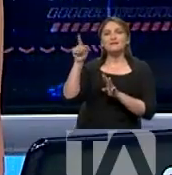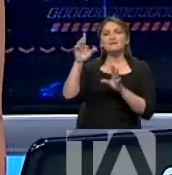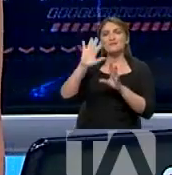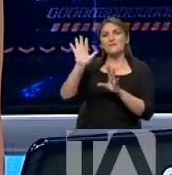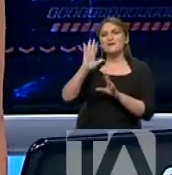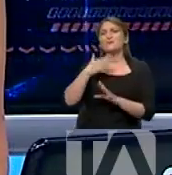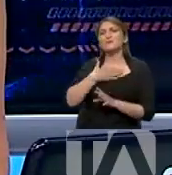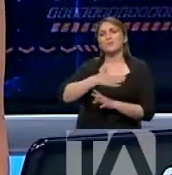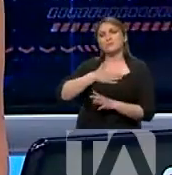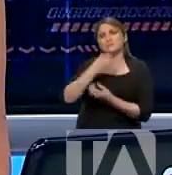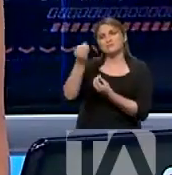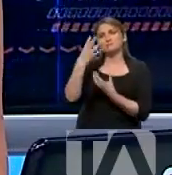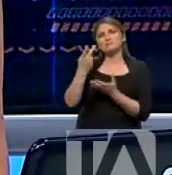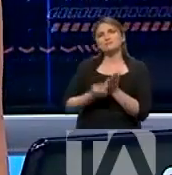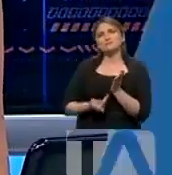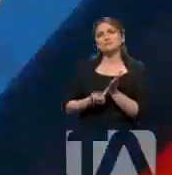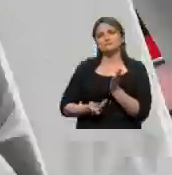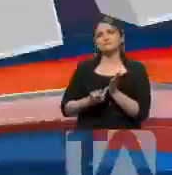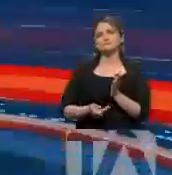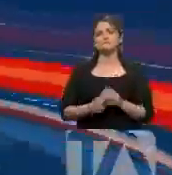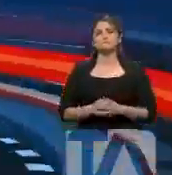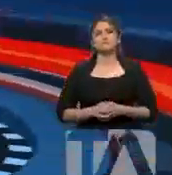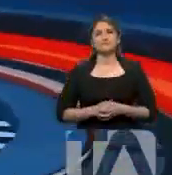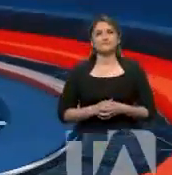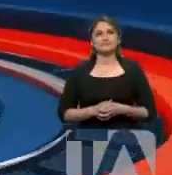cuál es la situación, por favor.